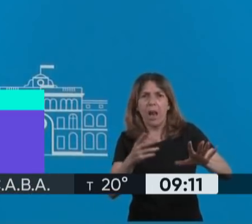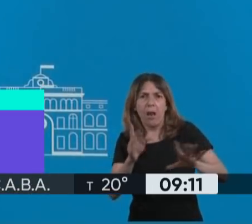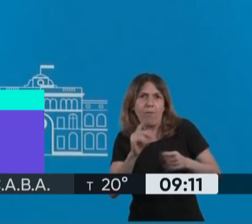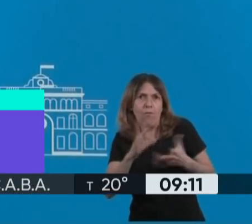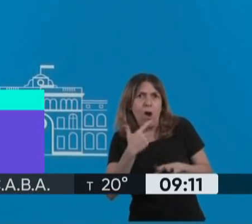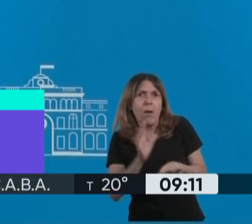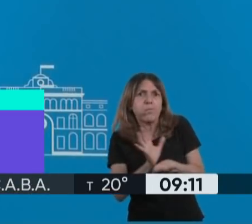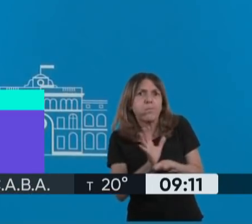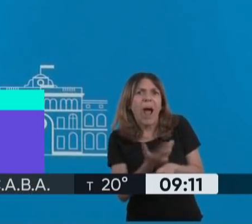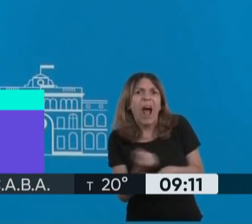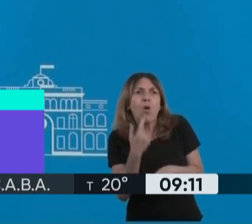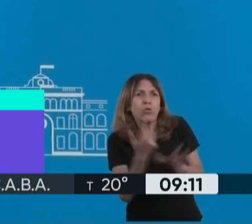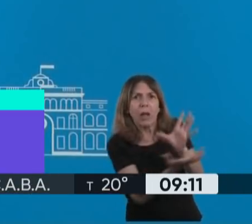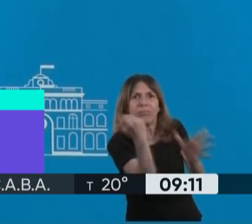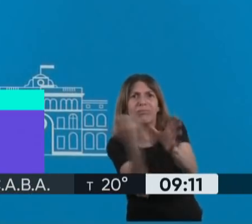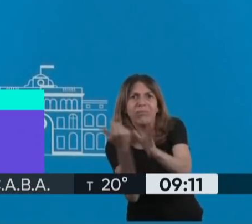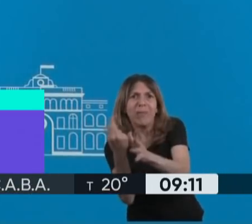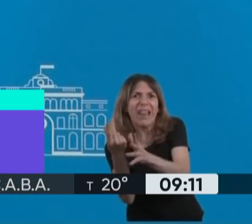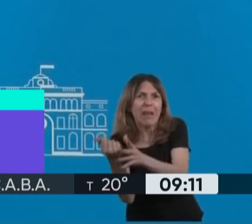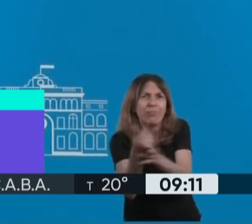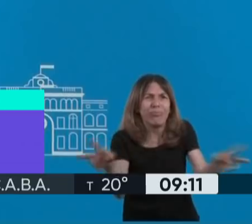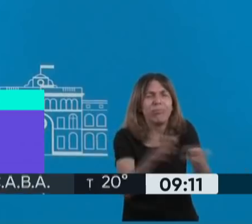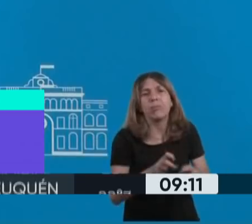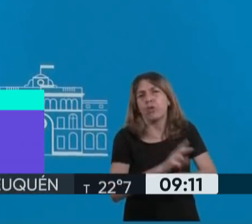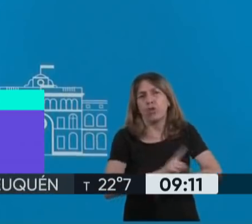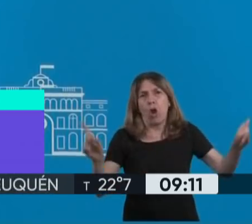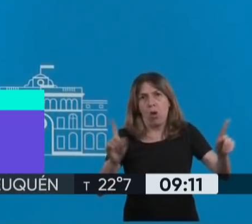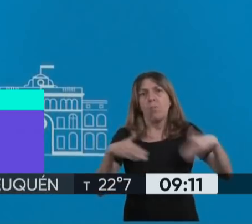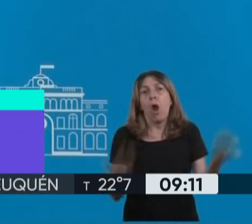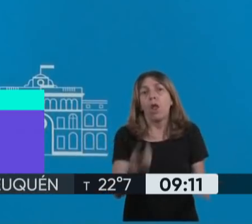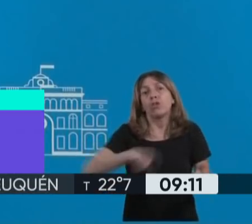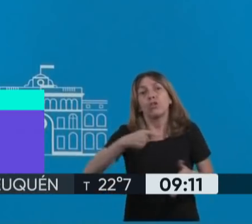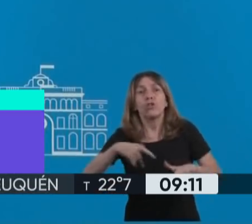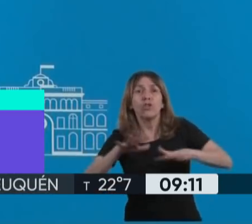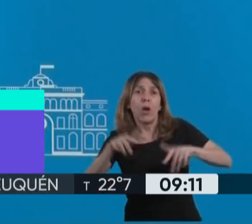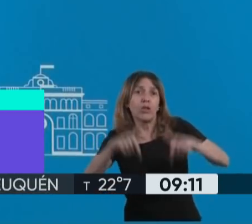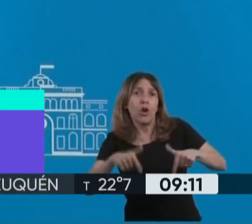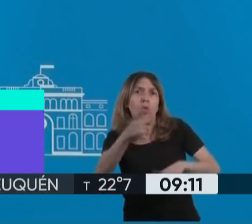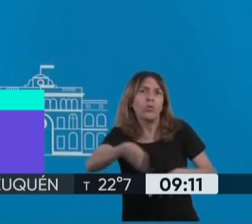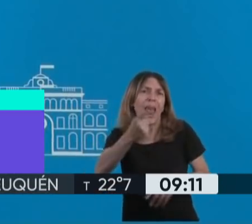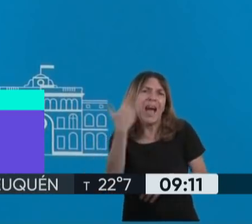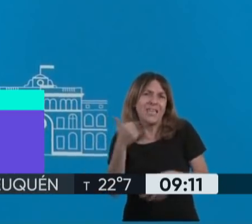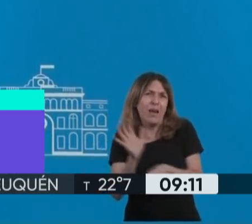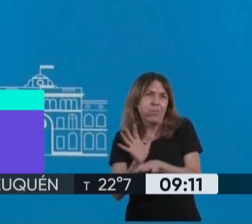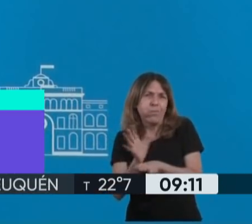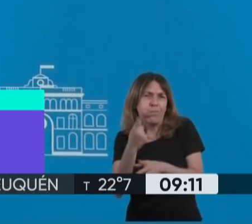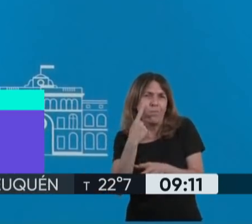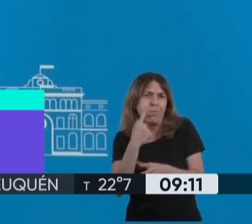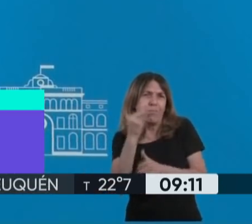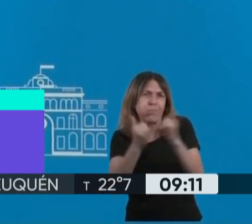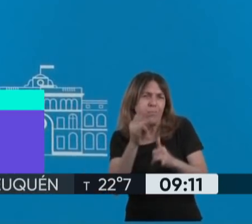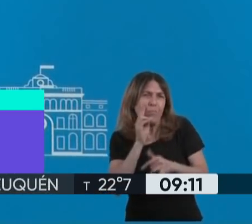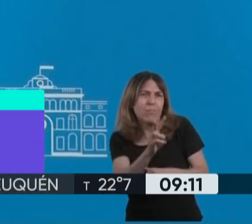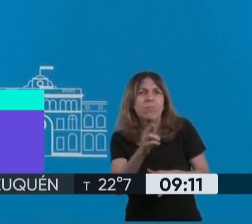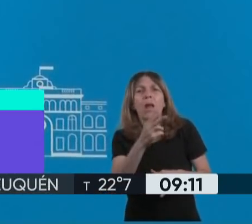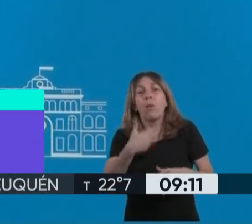enterrada en la Argentina para este gobierno. Así que esta es la situación en la cual estamos hoy. Ustedes lo escucharon ayer, va a haber más reuniones próximamente con